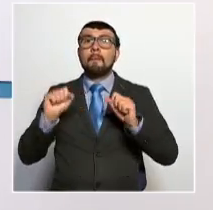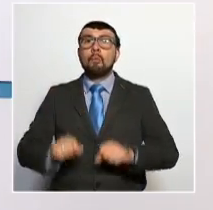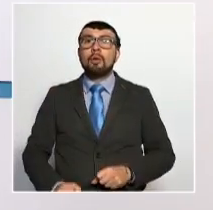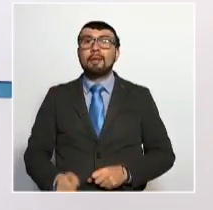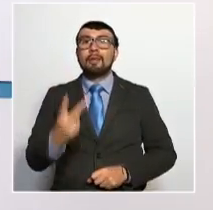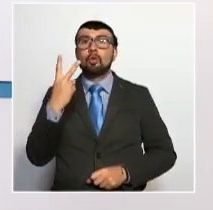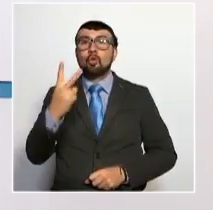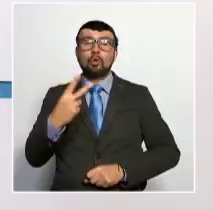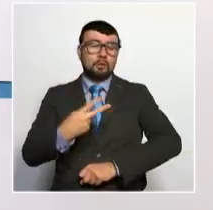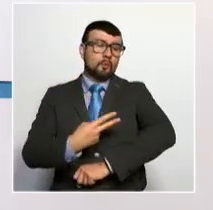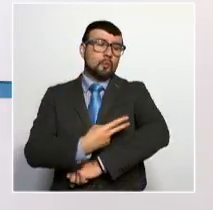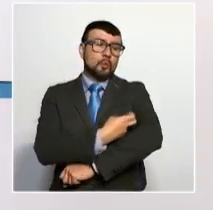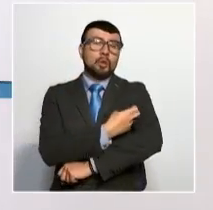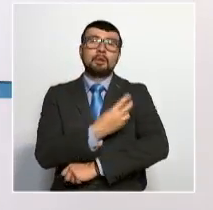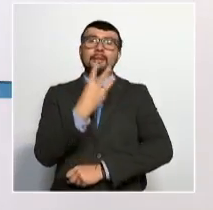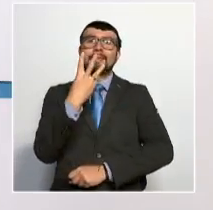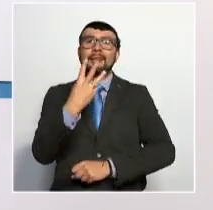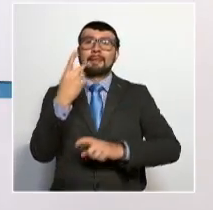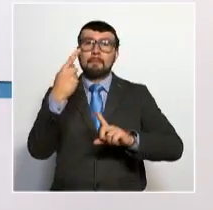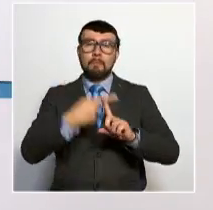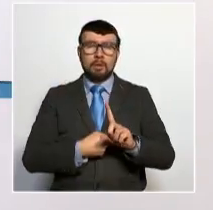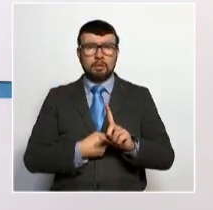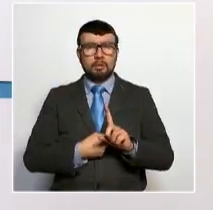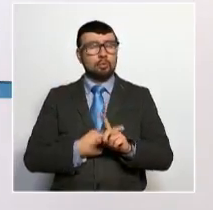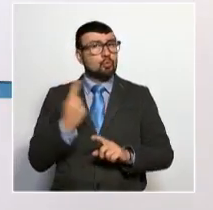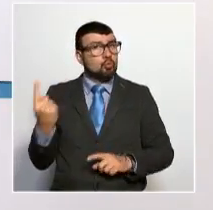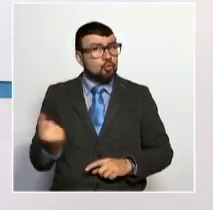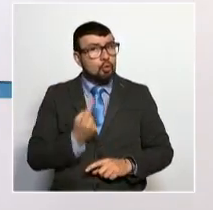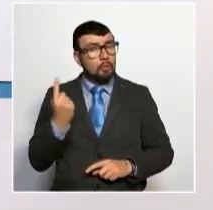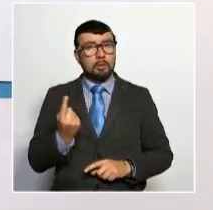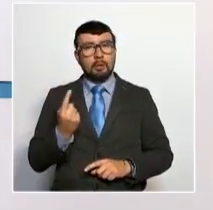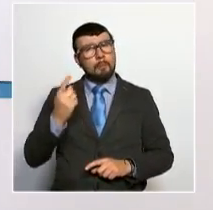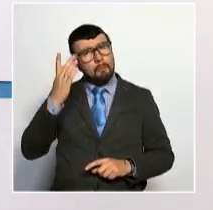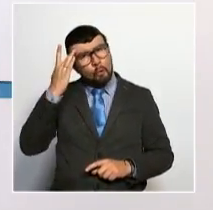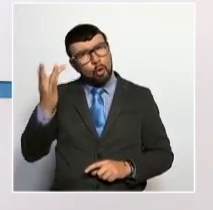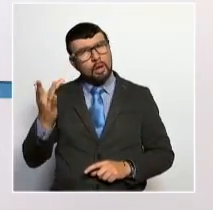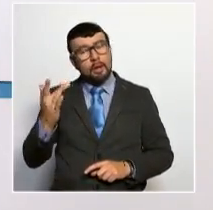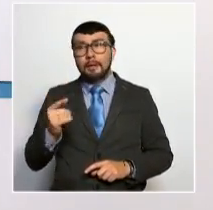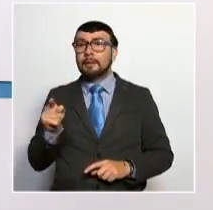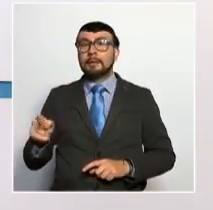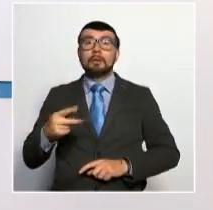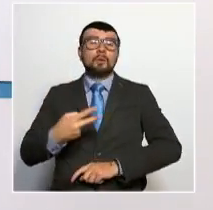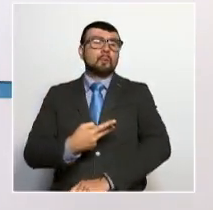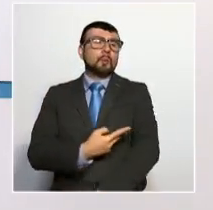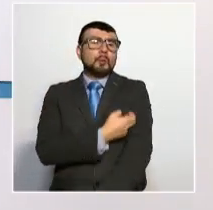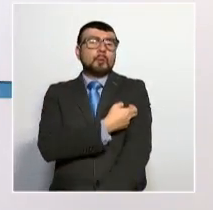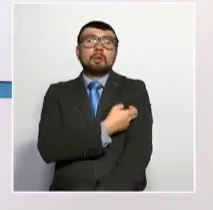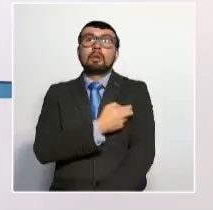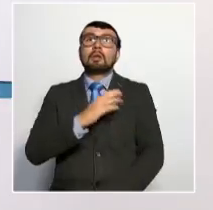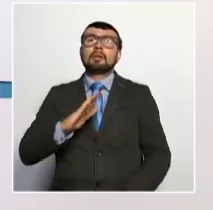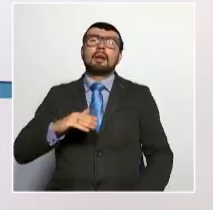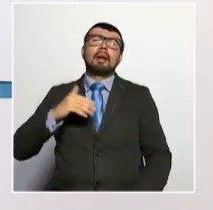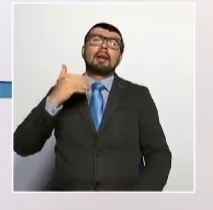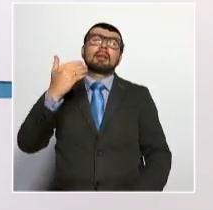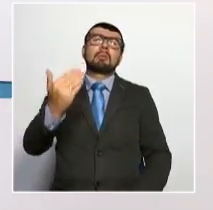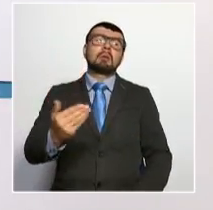3 meses, no más de estas. ¿Por qué? Porque a largo plazo esta inyección, que se usa con frecuencia, puede llevar